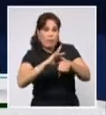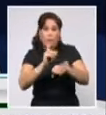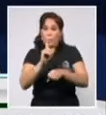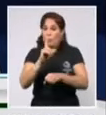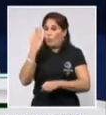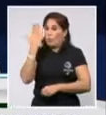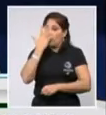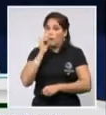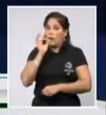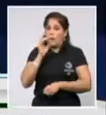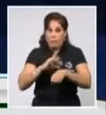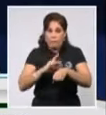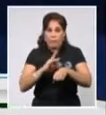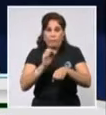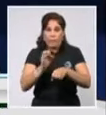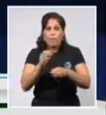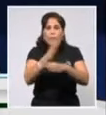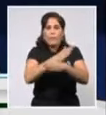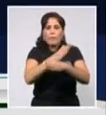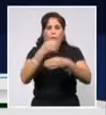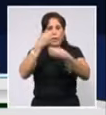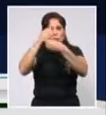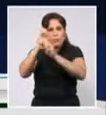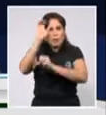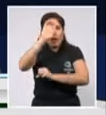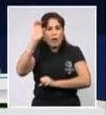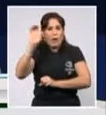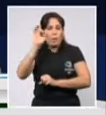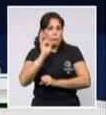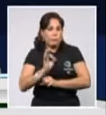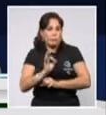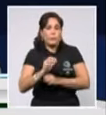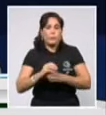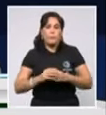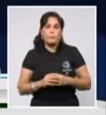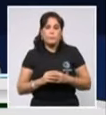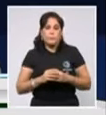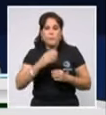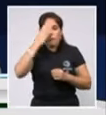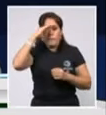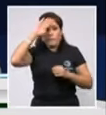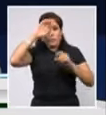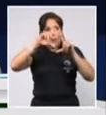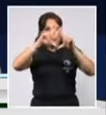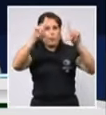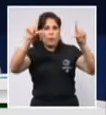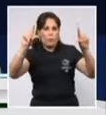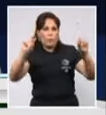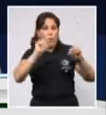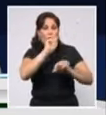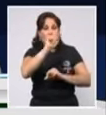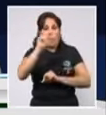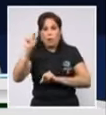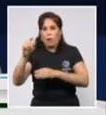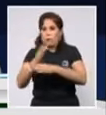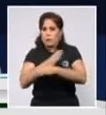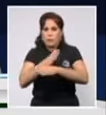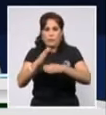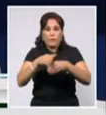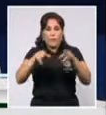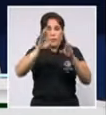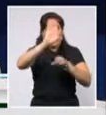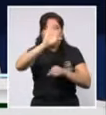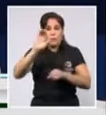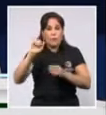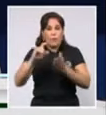COVID-19 en los diferentes laboratorios de biología molecular de nuestro país. Los del Instituto de